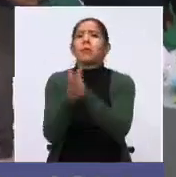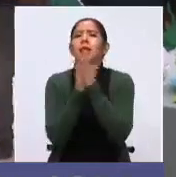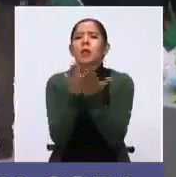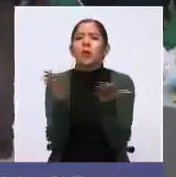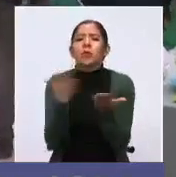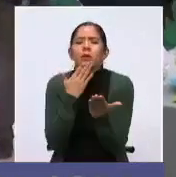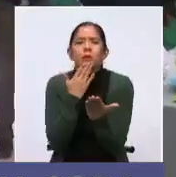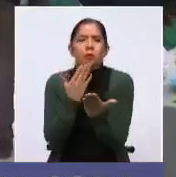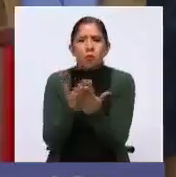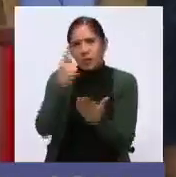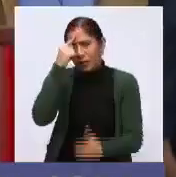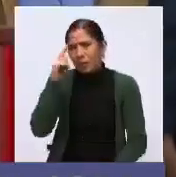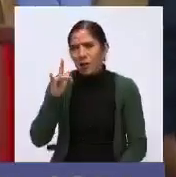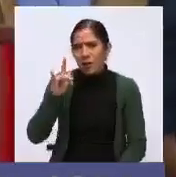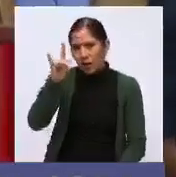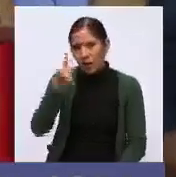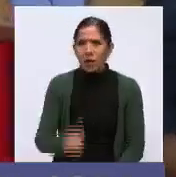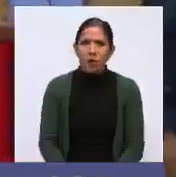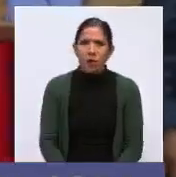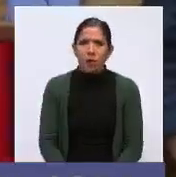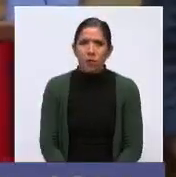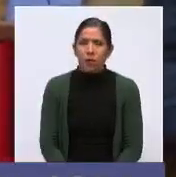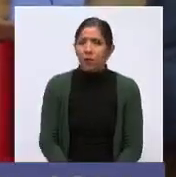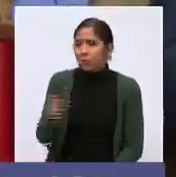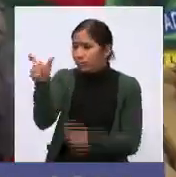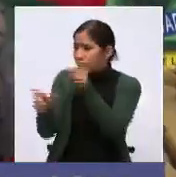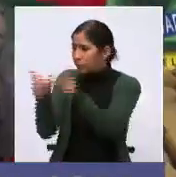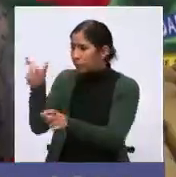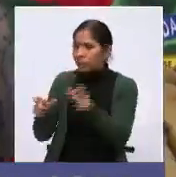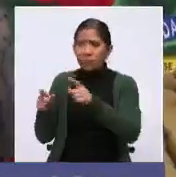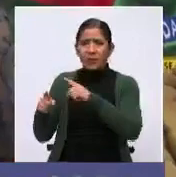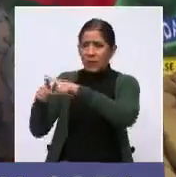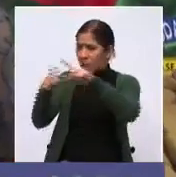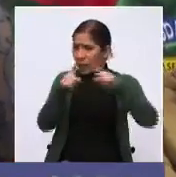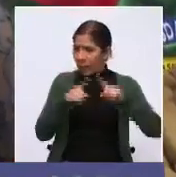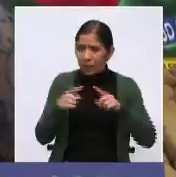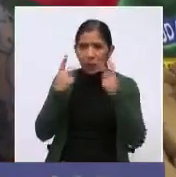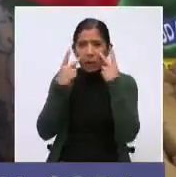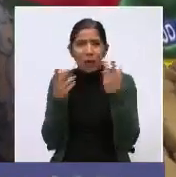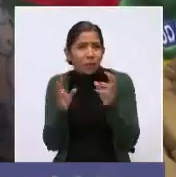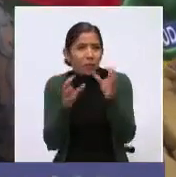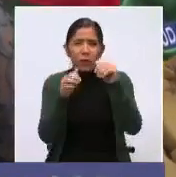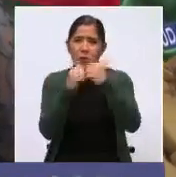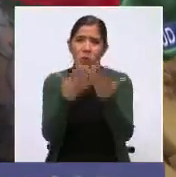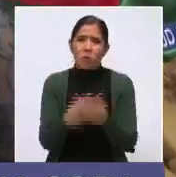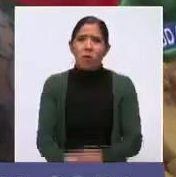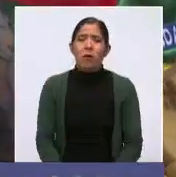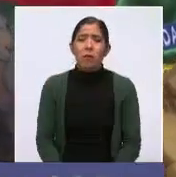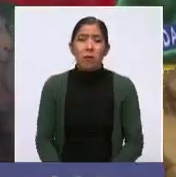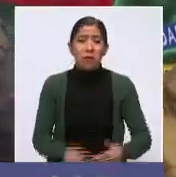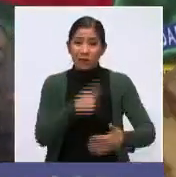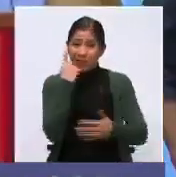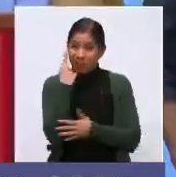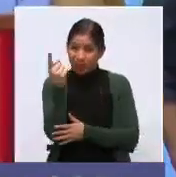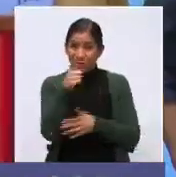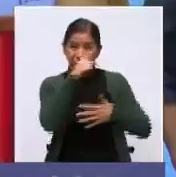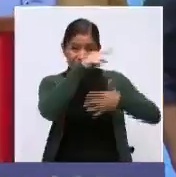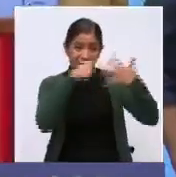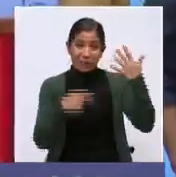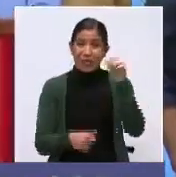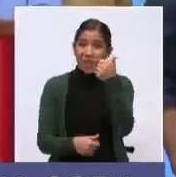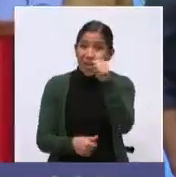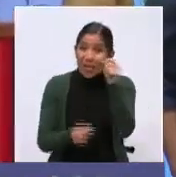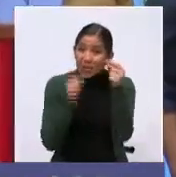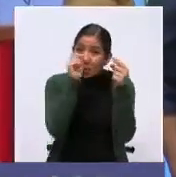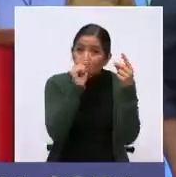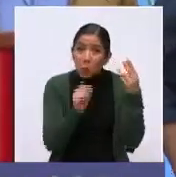Alto, porque cada uno va a pedir diferente forma, no vamos a poder conseguir. En ninguno de esos 10 puntos no lo ha hecho bien, más a lo